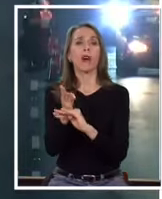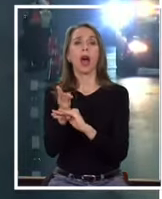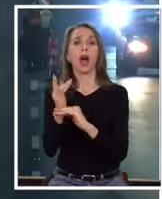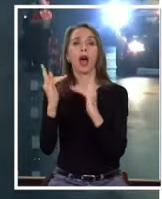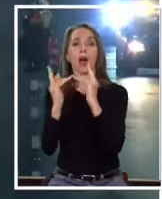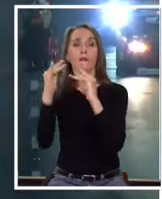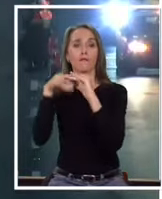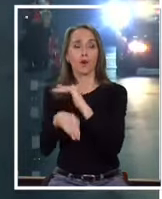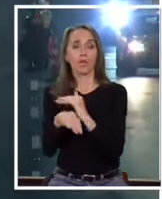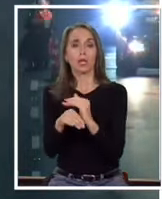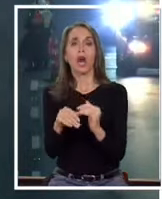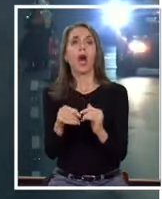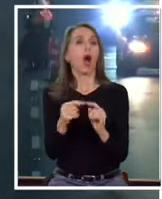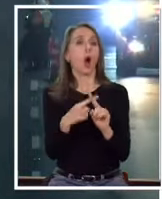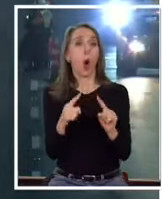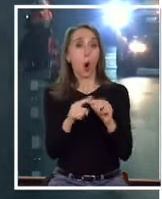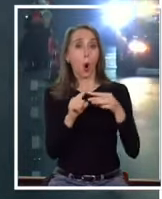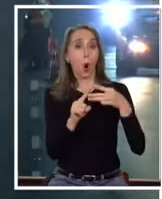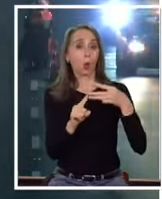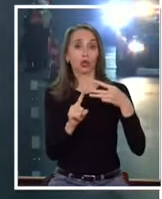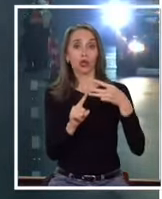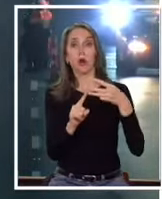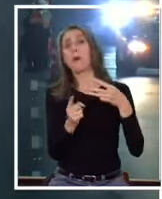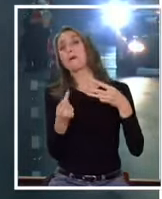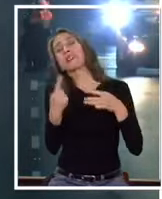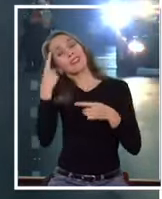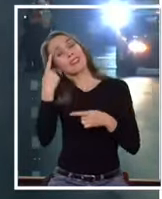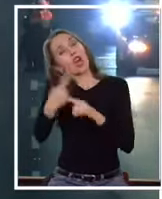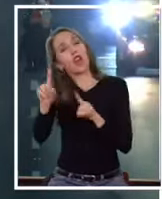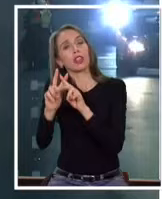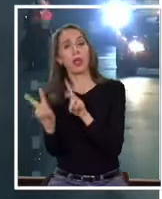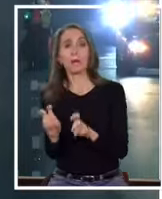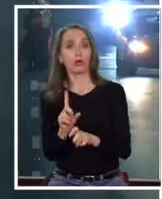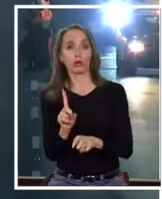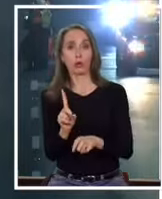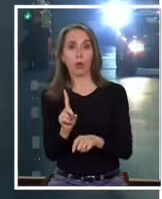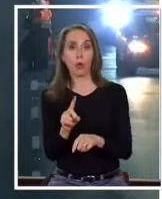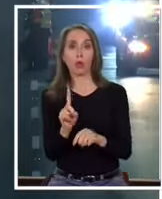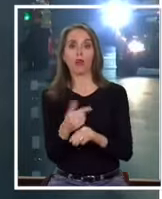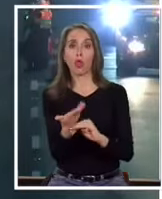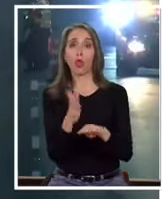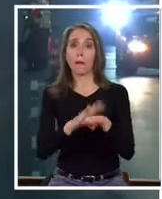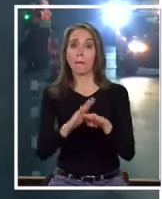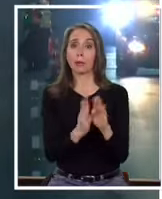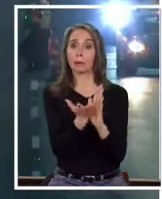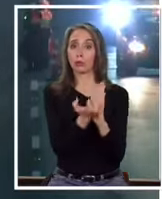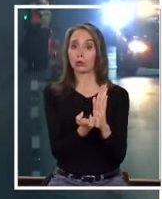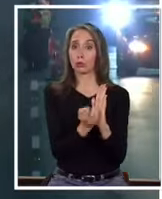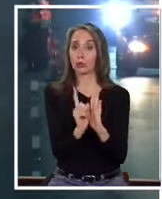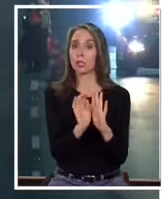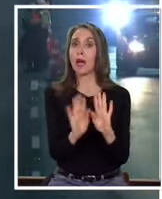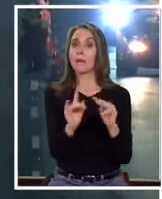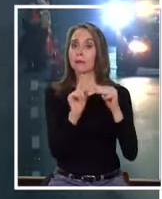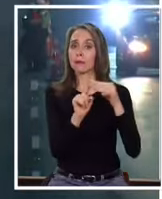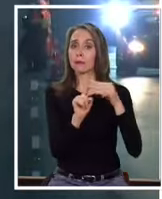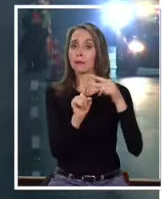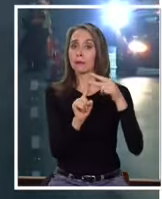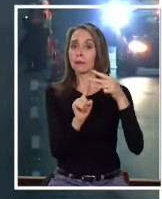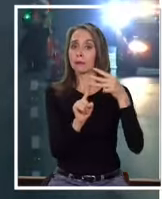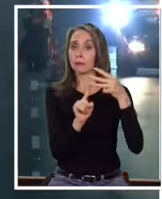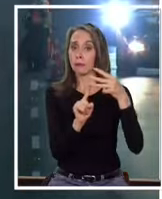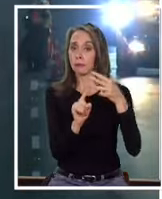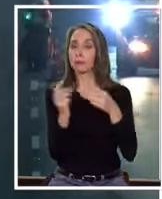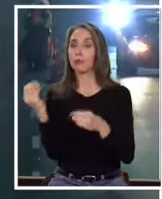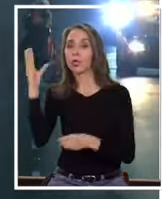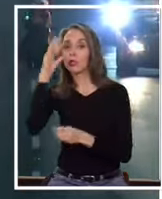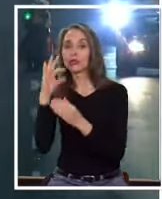otras circunstancias no se podría saltar este cordón sanitario y no tendrían esos permisos. Estaremos contigo más adelante si es que así la información ahorita. Rodrigo, muchas gracias.